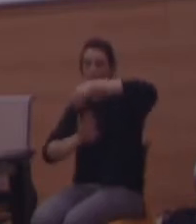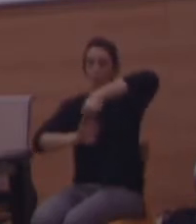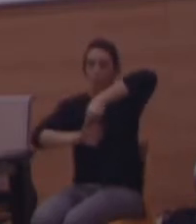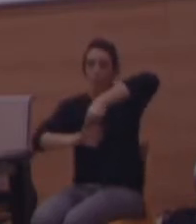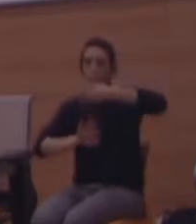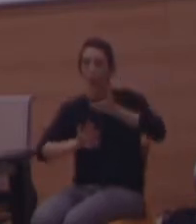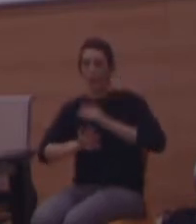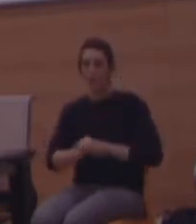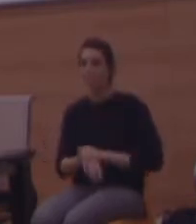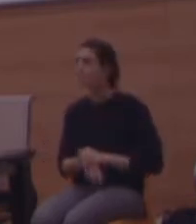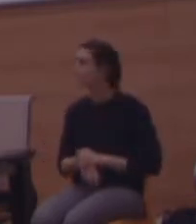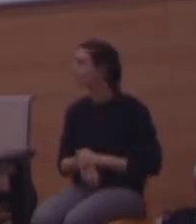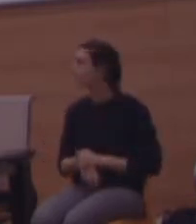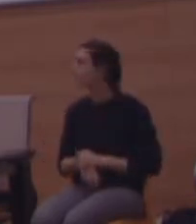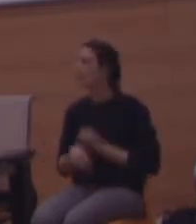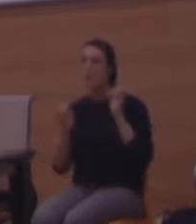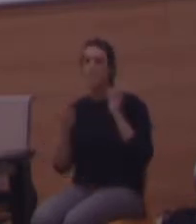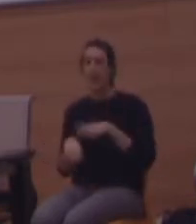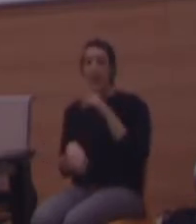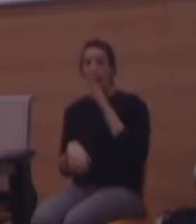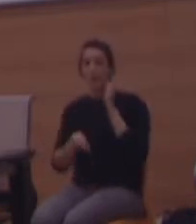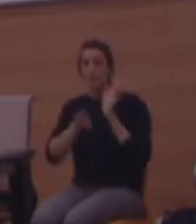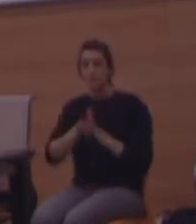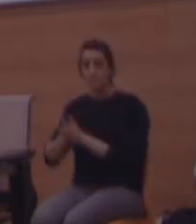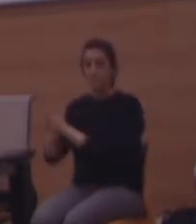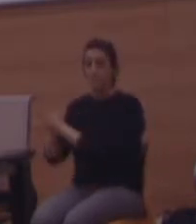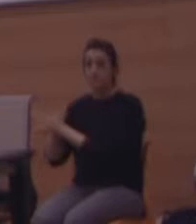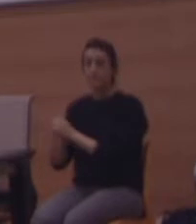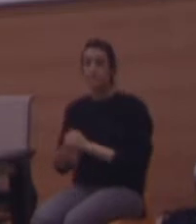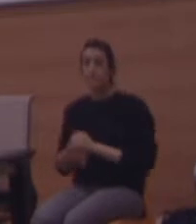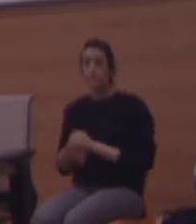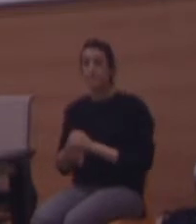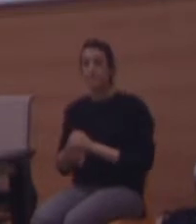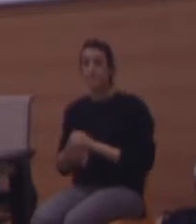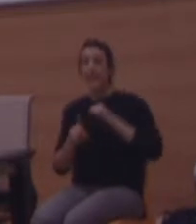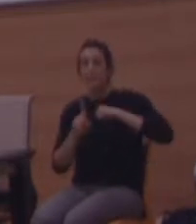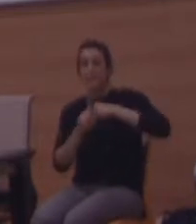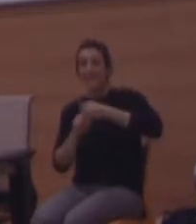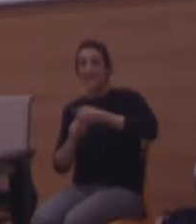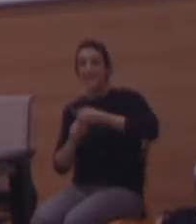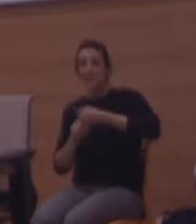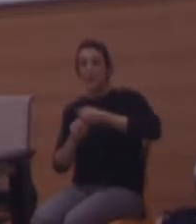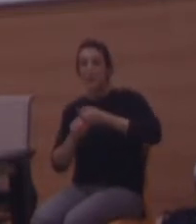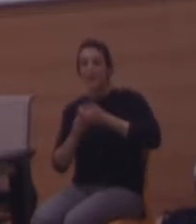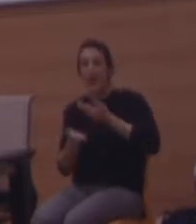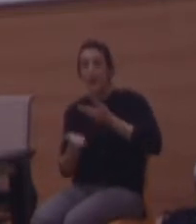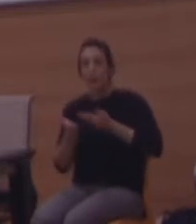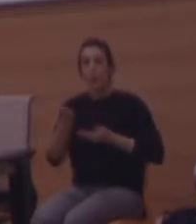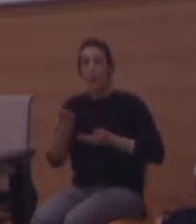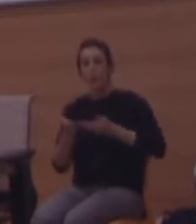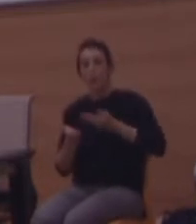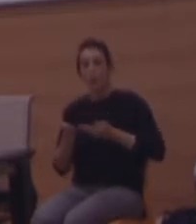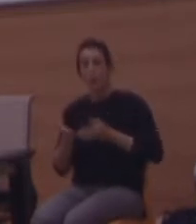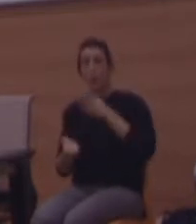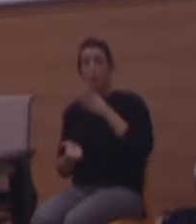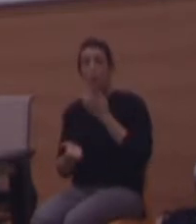Vale. Vamos a pasar ahora al alivio, reducción y las redistribuciones de la presión. Hay que ver los